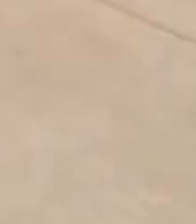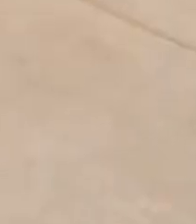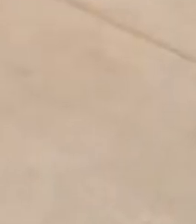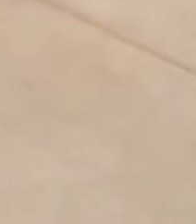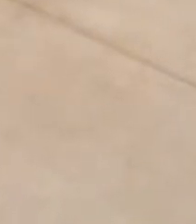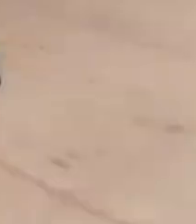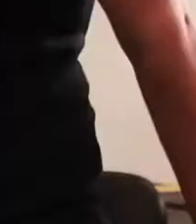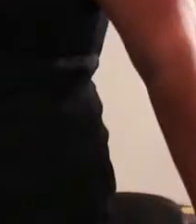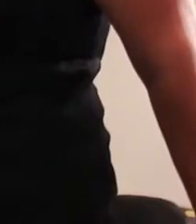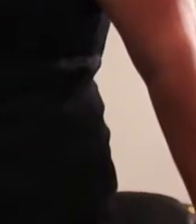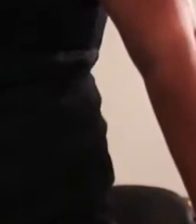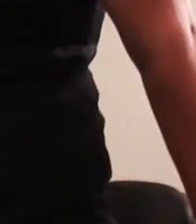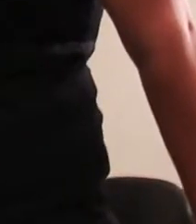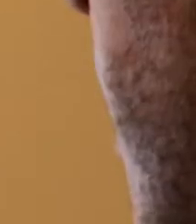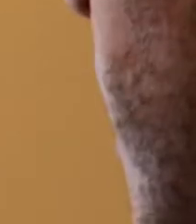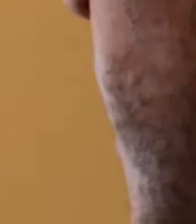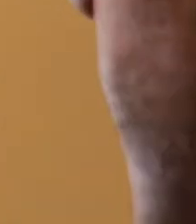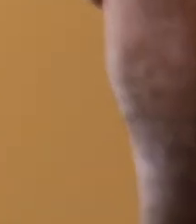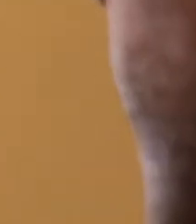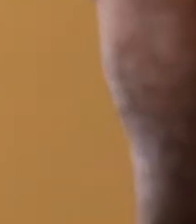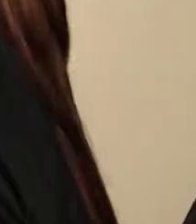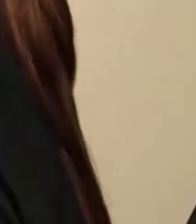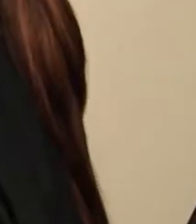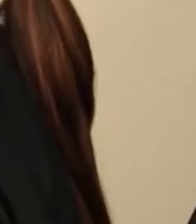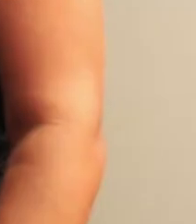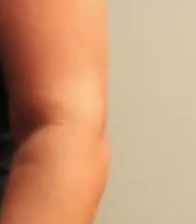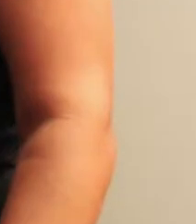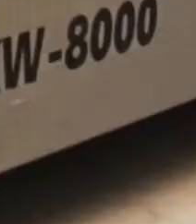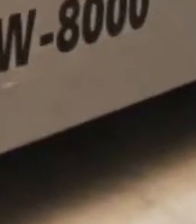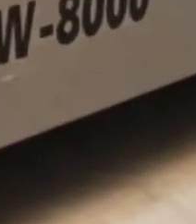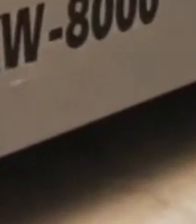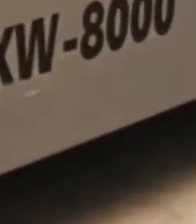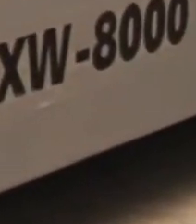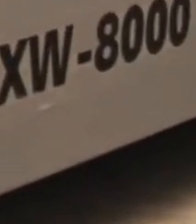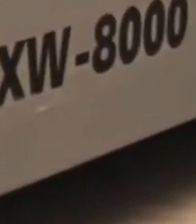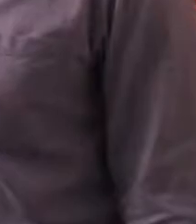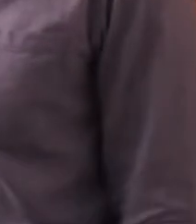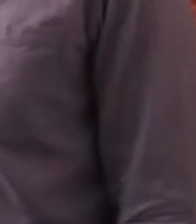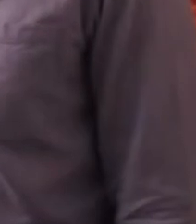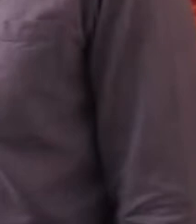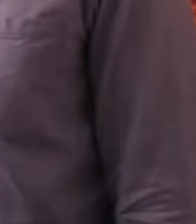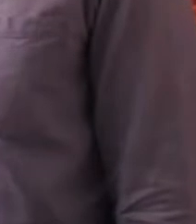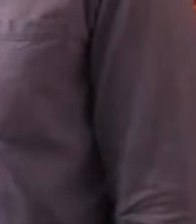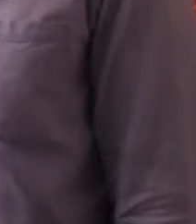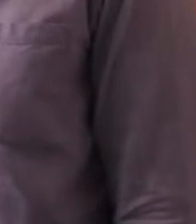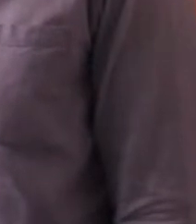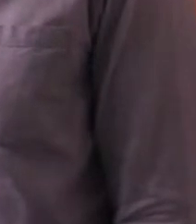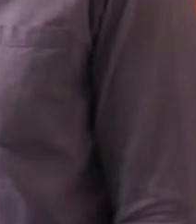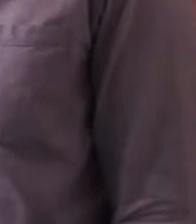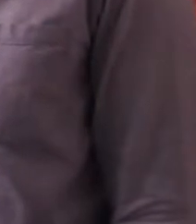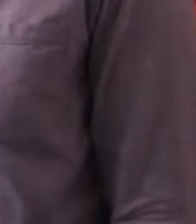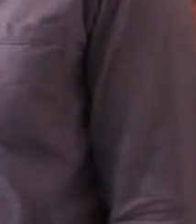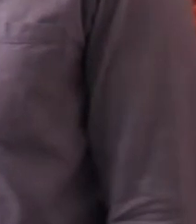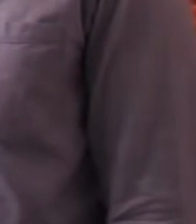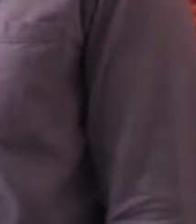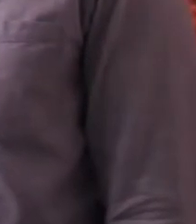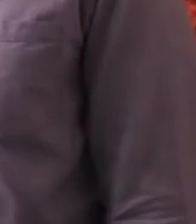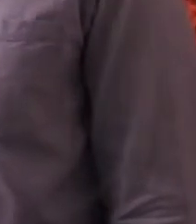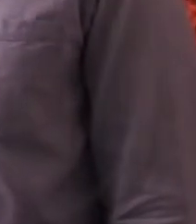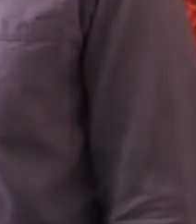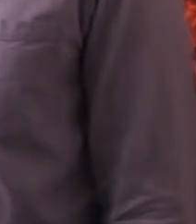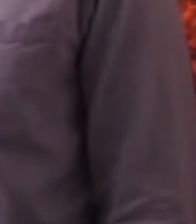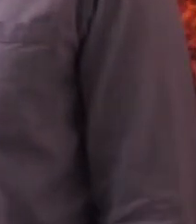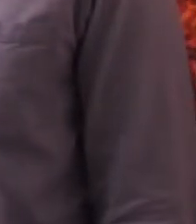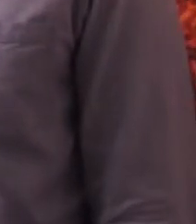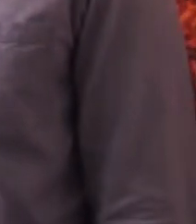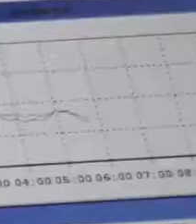Aquí lo que estamos haciendo con Viviana es una prueba de capacidad máxima de oxígeno. Entonces lo que vamos a hacer es obtener las